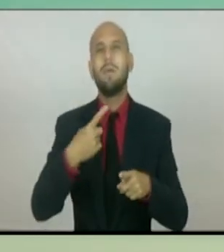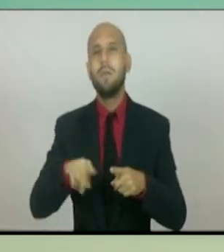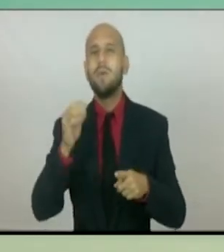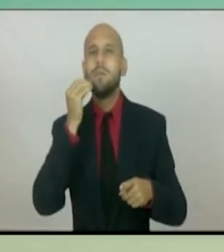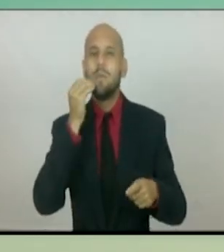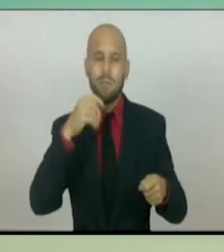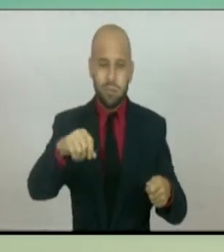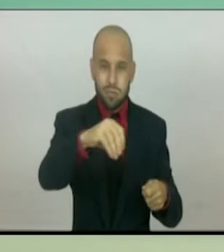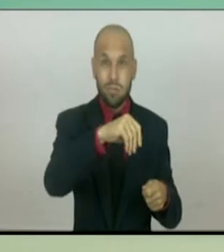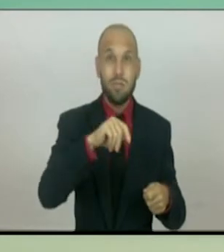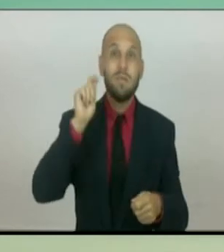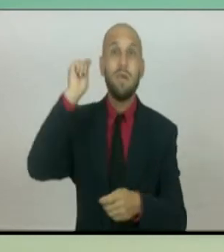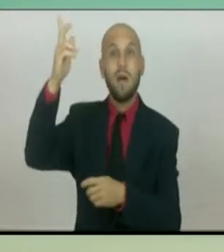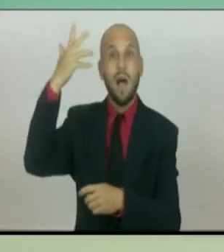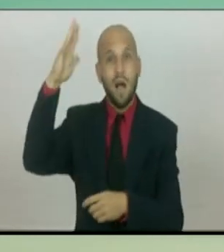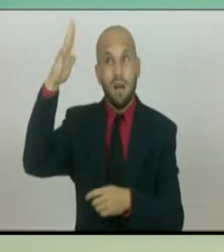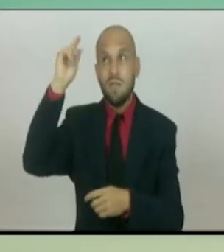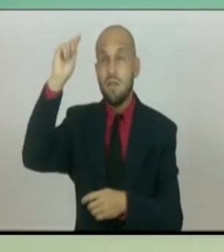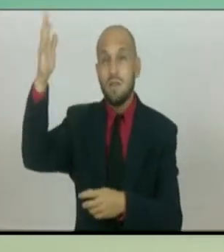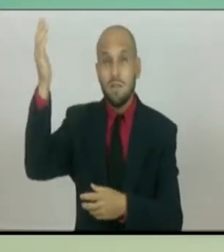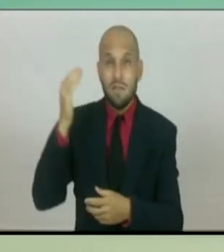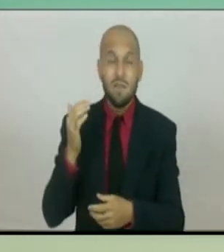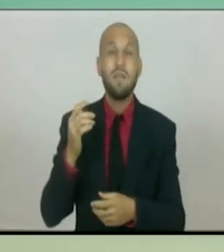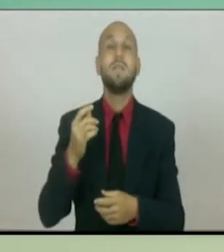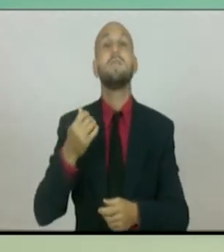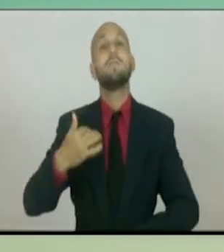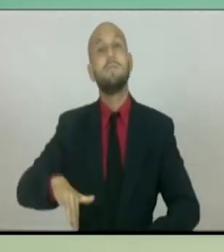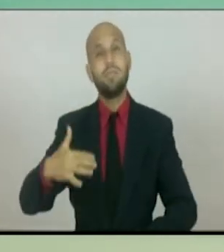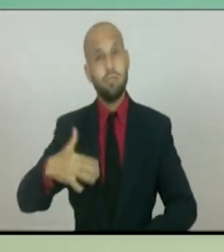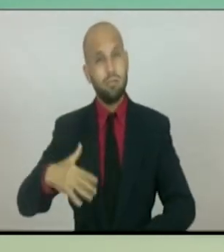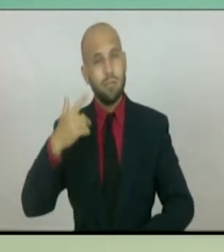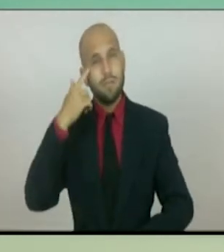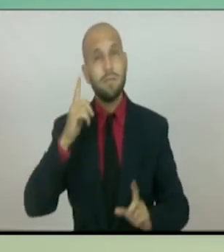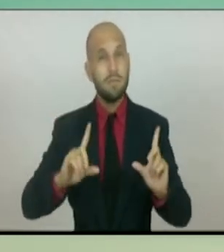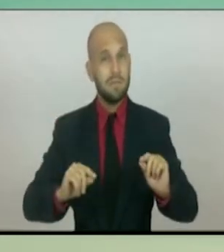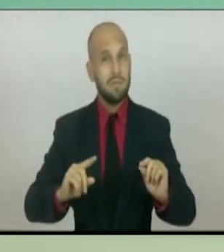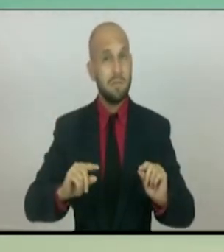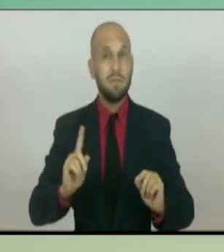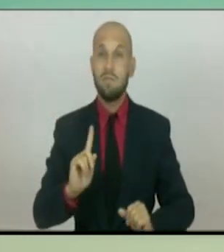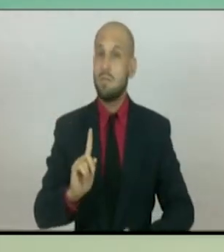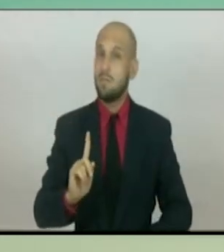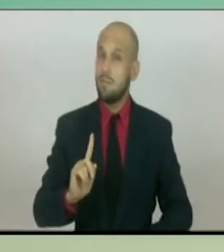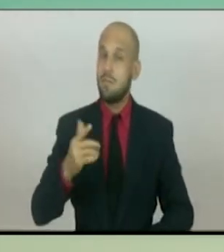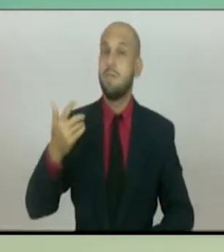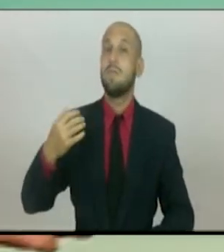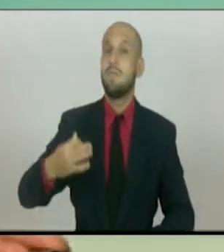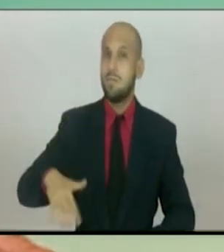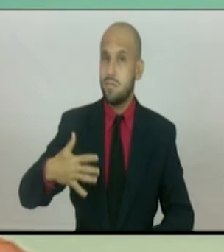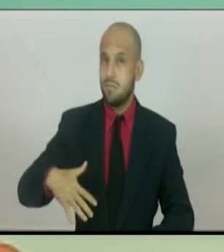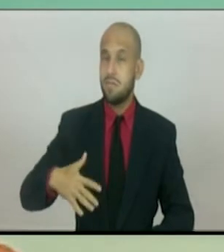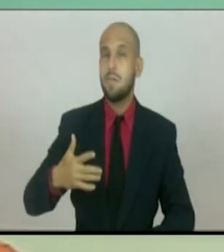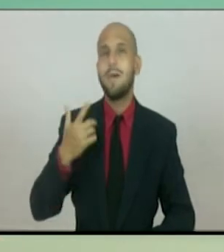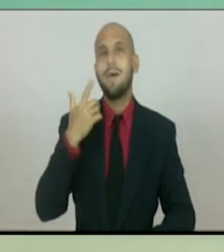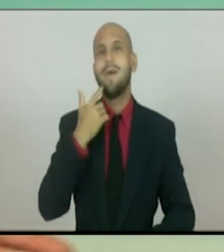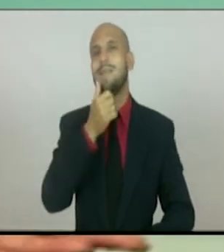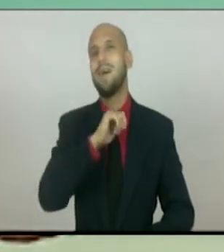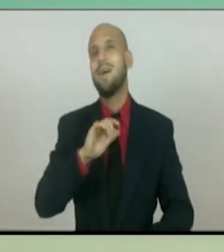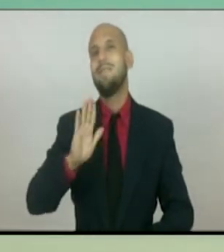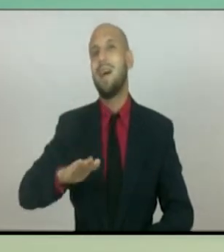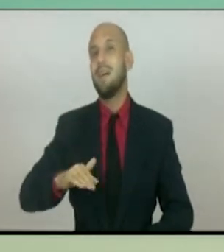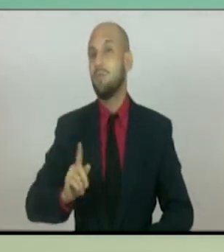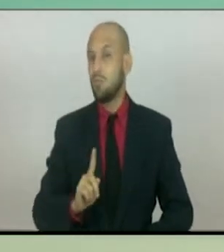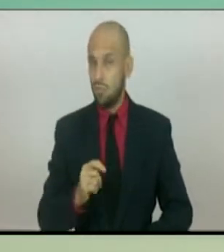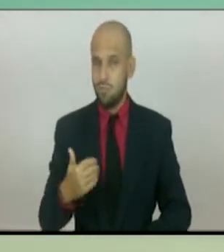le cuesta mucho a este país, los plaguicidas que utilizamos son bien caros, pues si hacemos una buena prevención, pues no